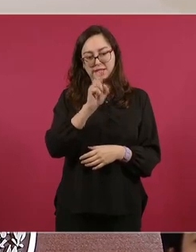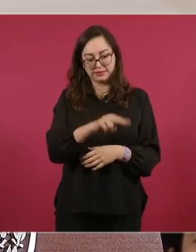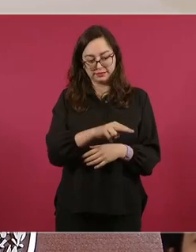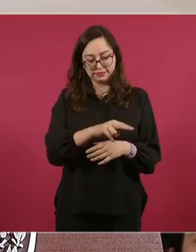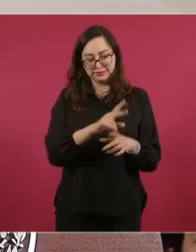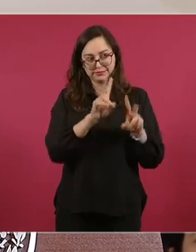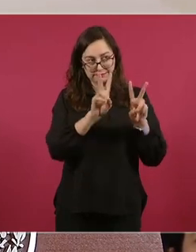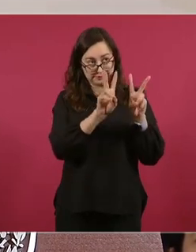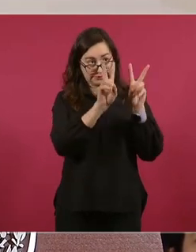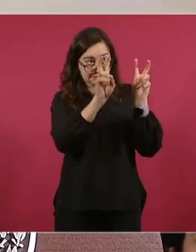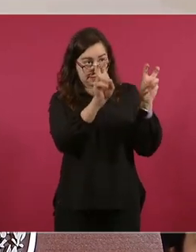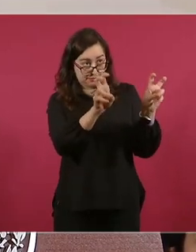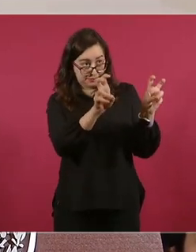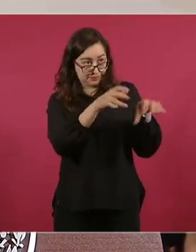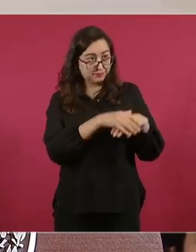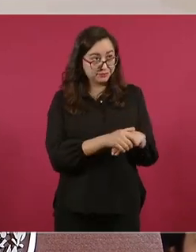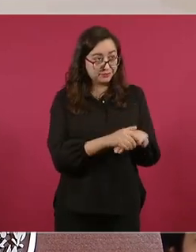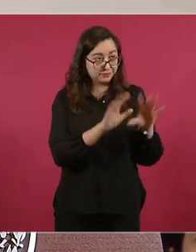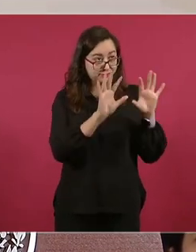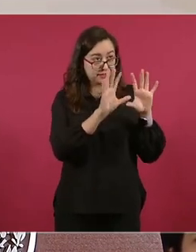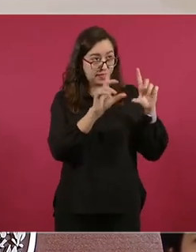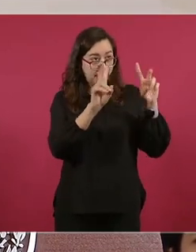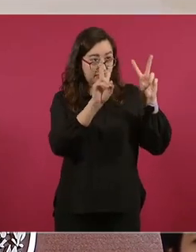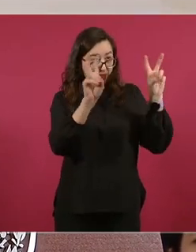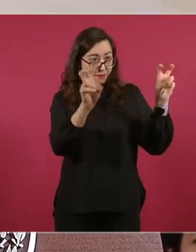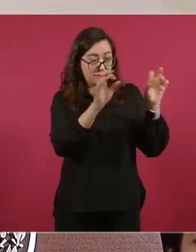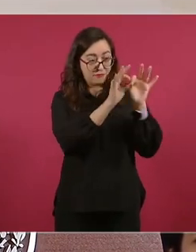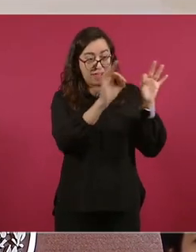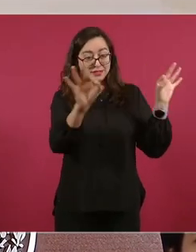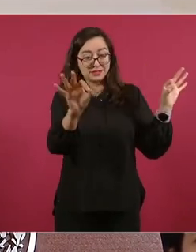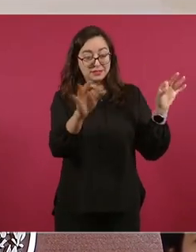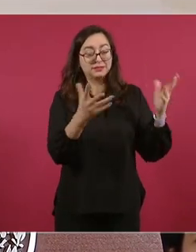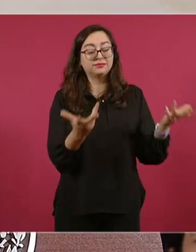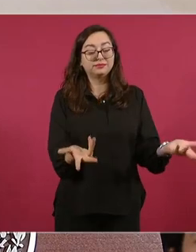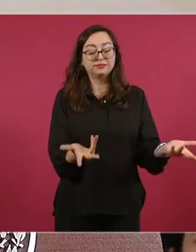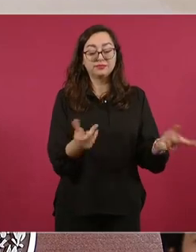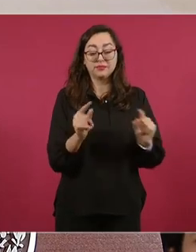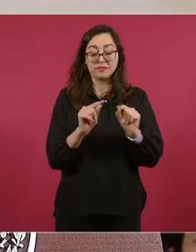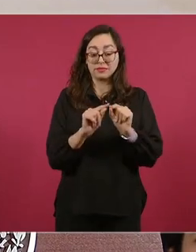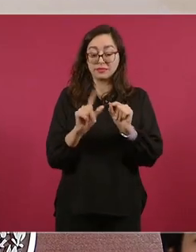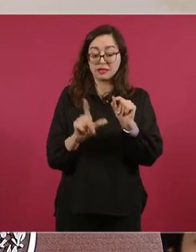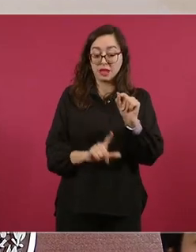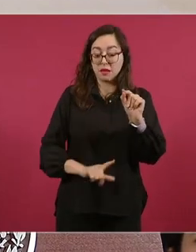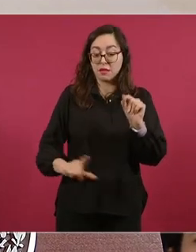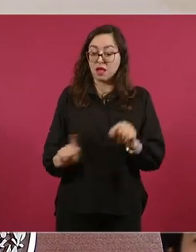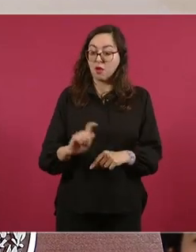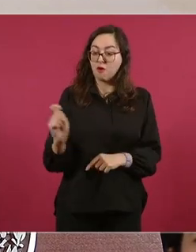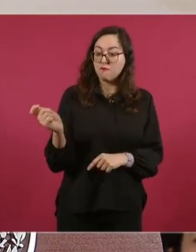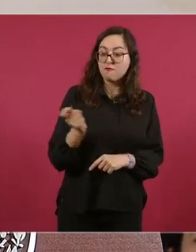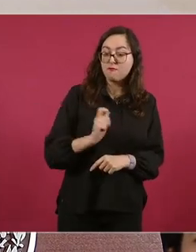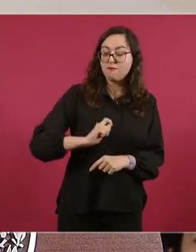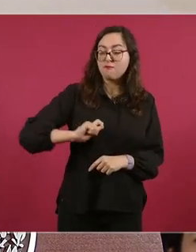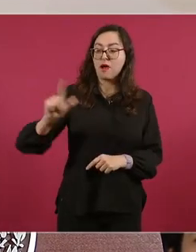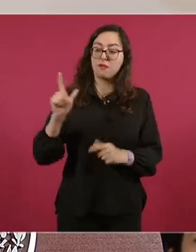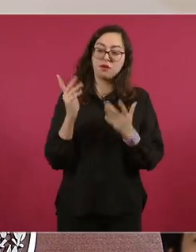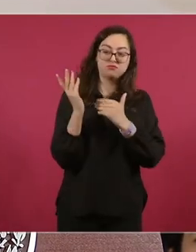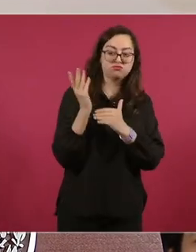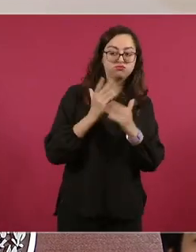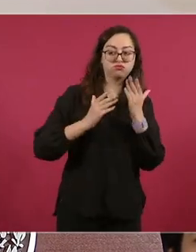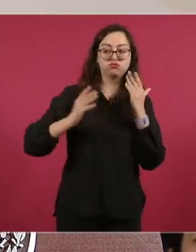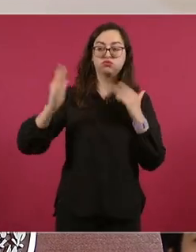mientras exista el mundo, no acabará la gloria y fama de